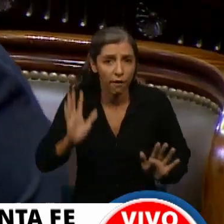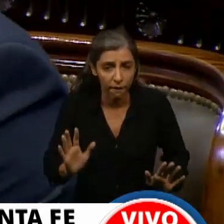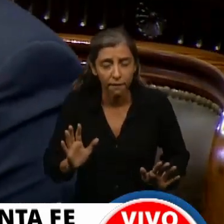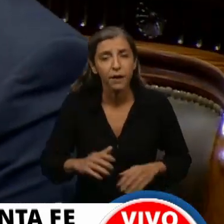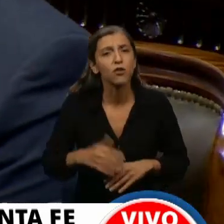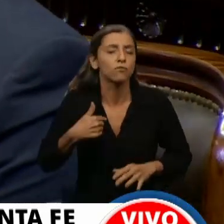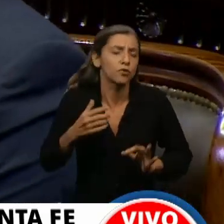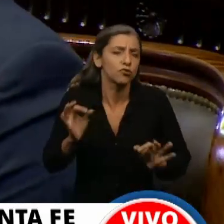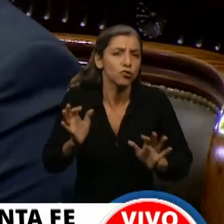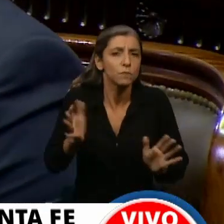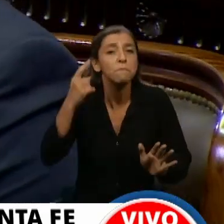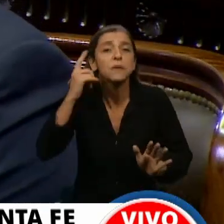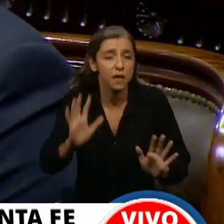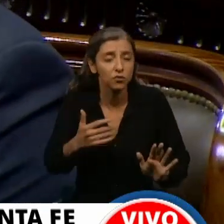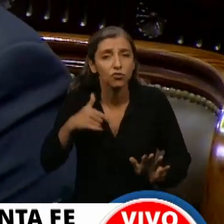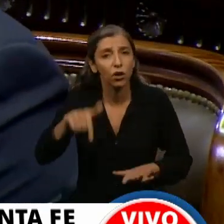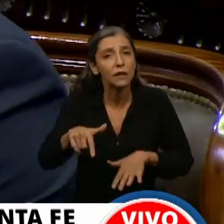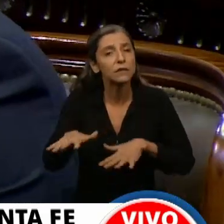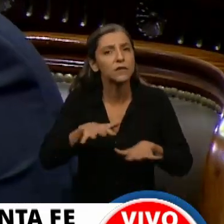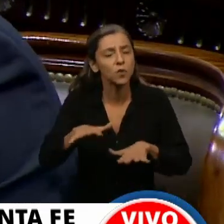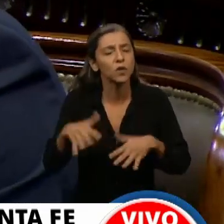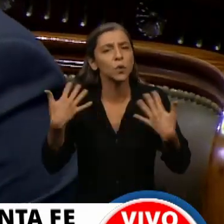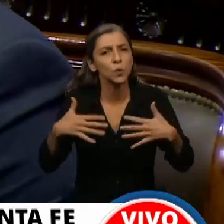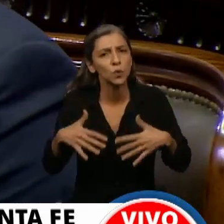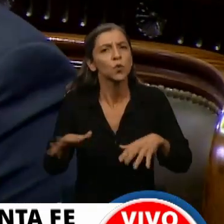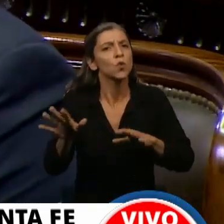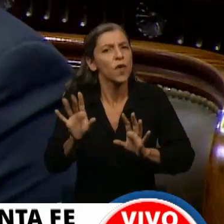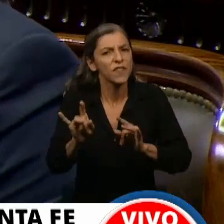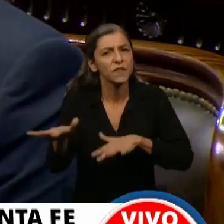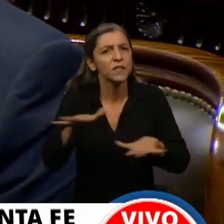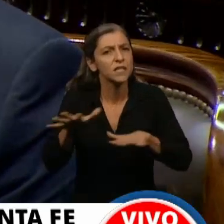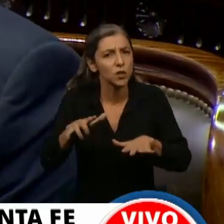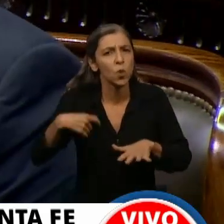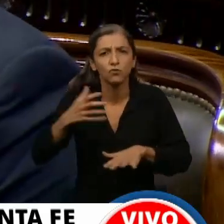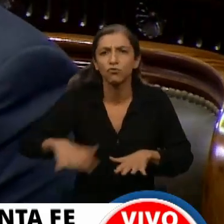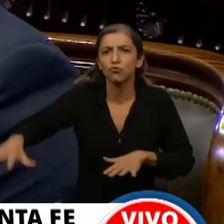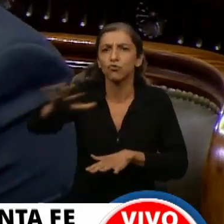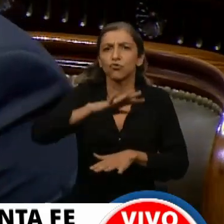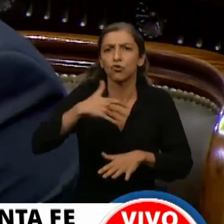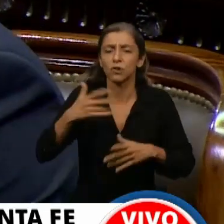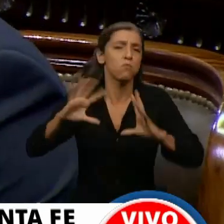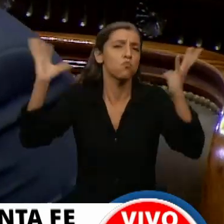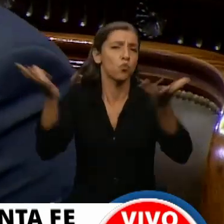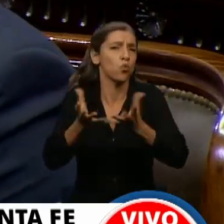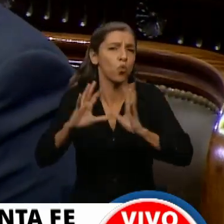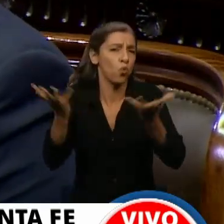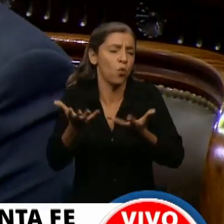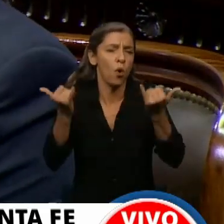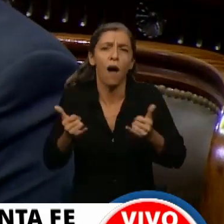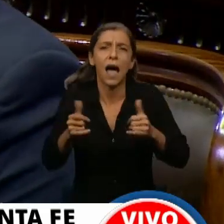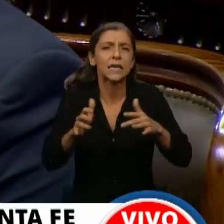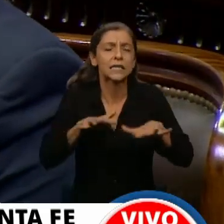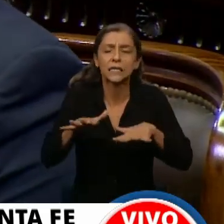ante una crisis antropológica más que ecológica a nivel mundial. Es una crisis de ética,